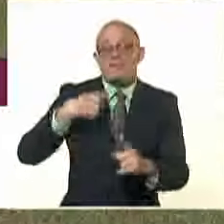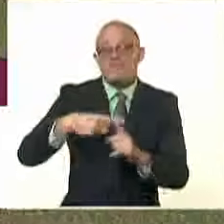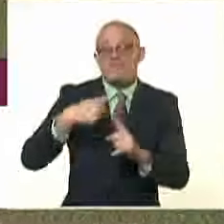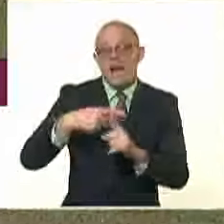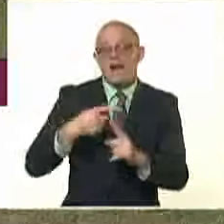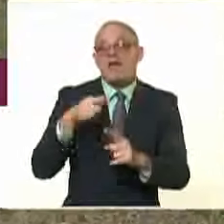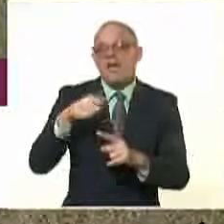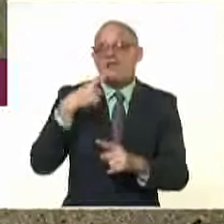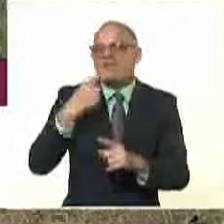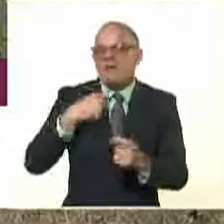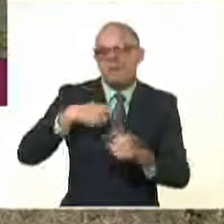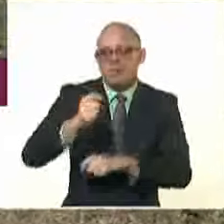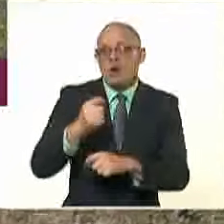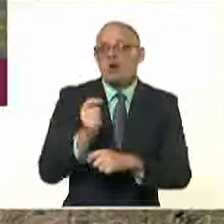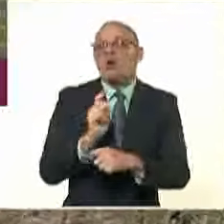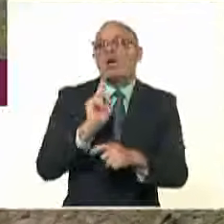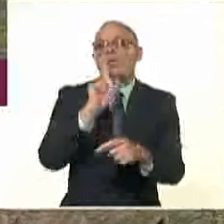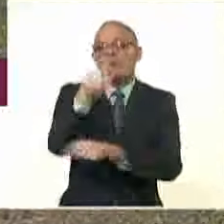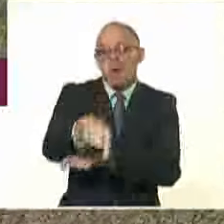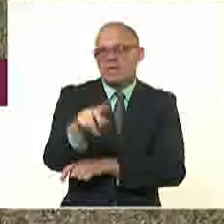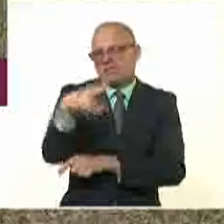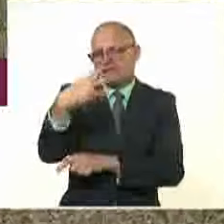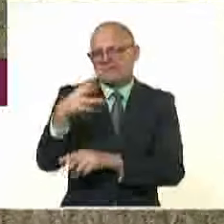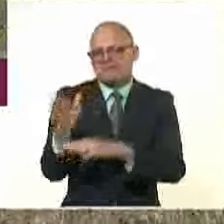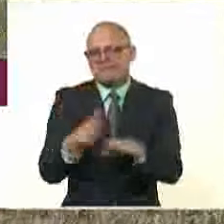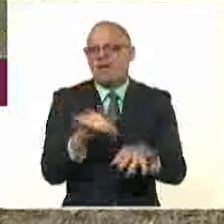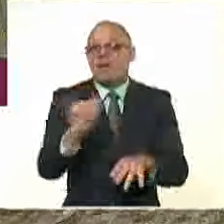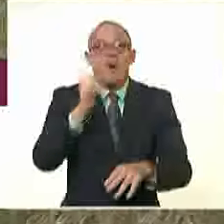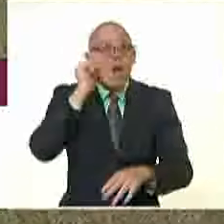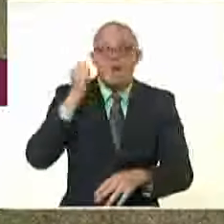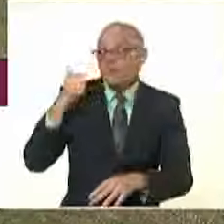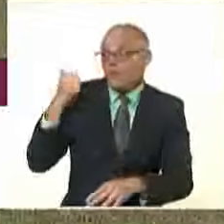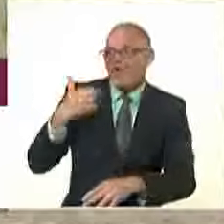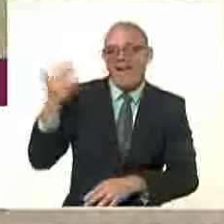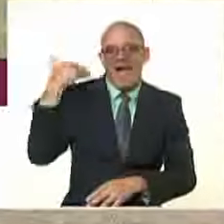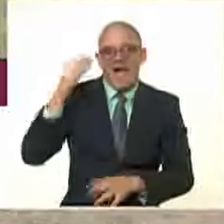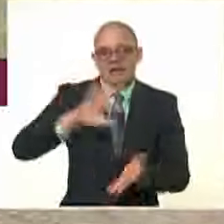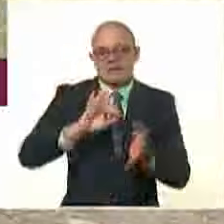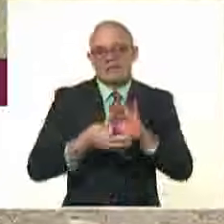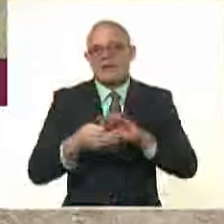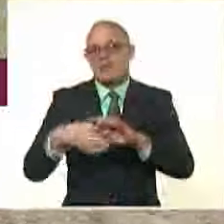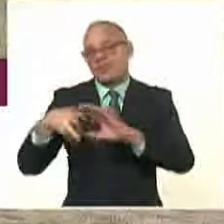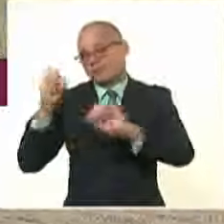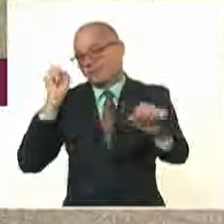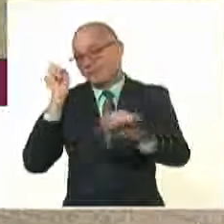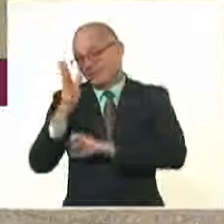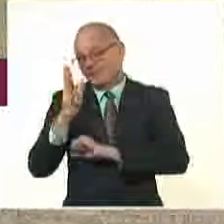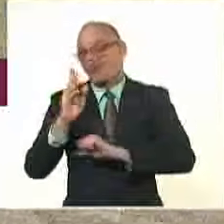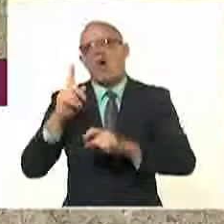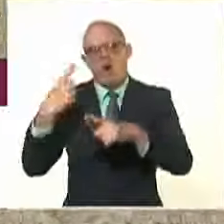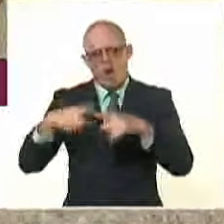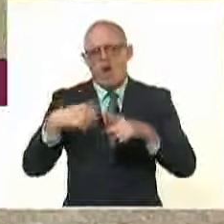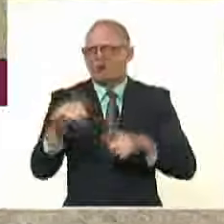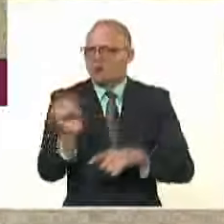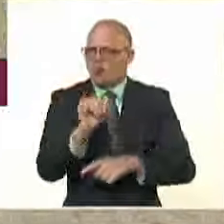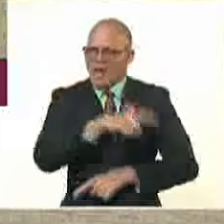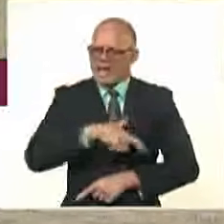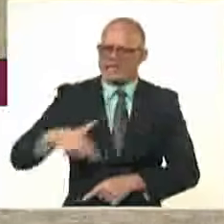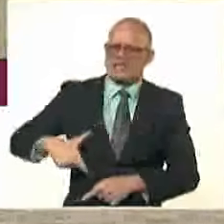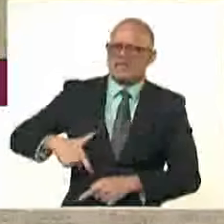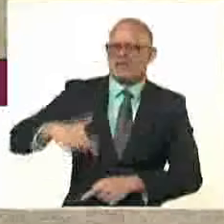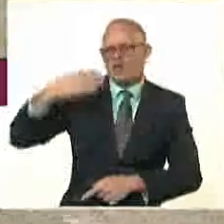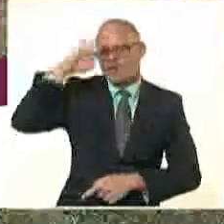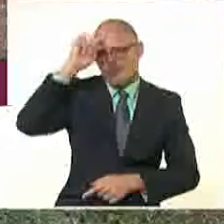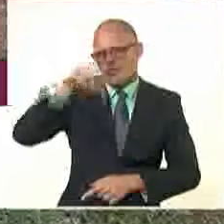Yanek Cruz, quien participó en 2 Juegos Olímpicos como jabalinista y luego integró varias veces el equipo Cuba femenino